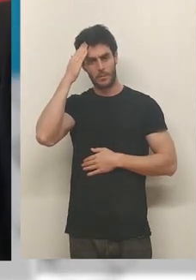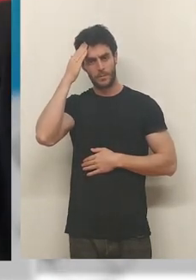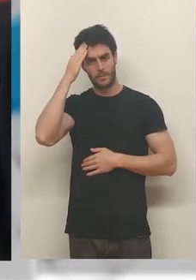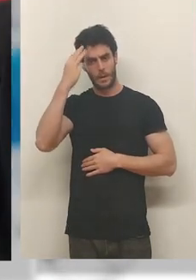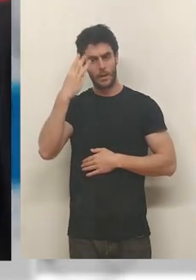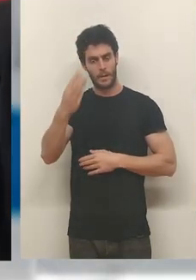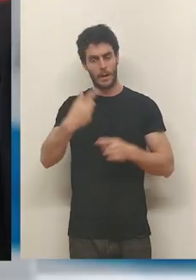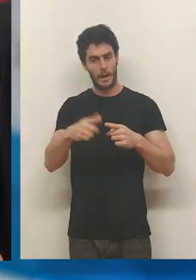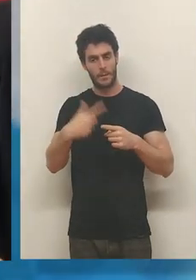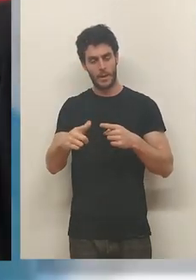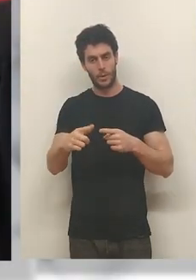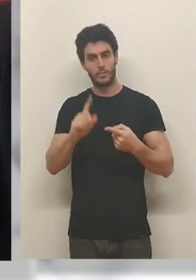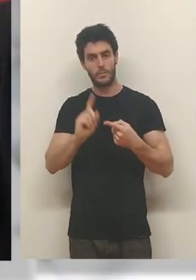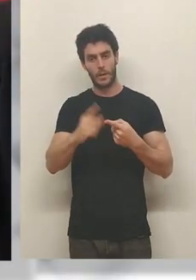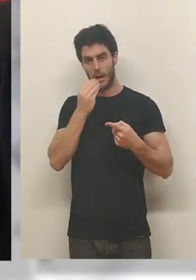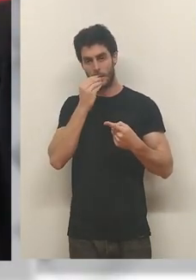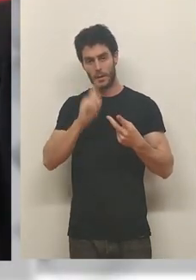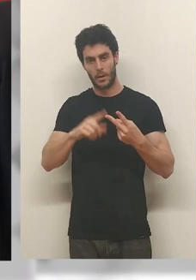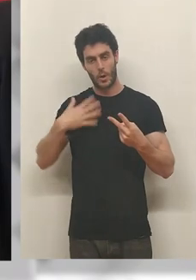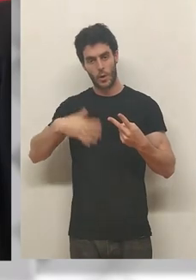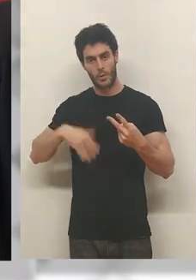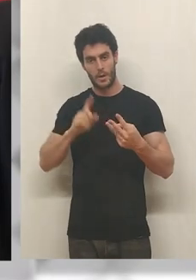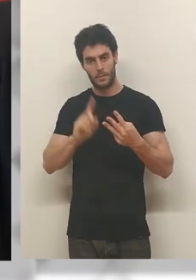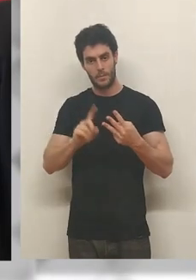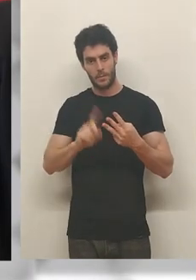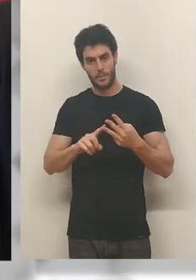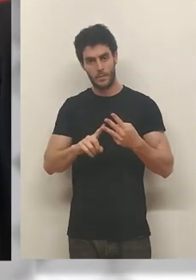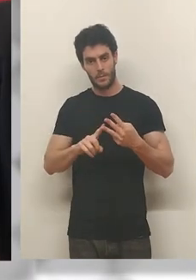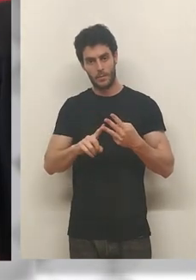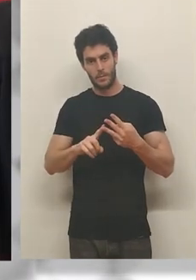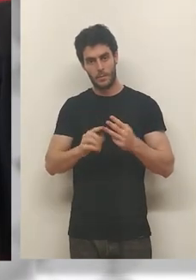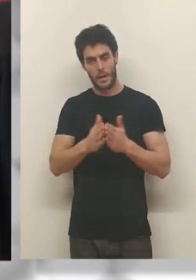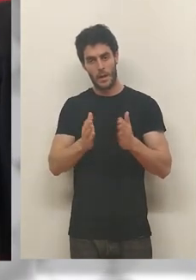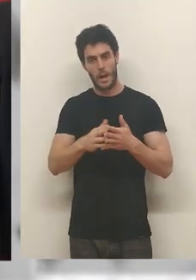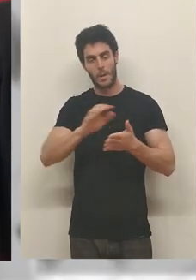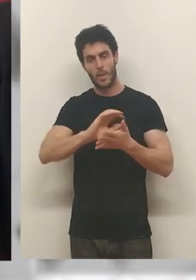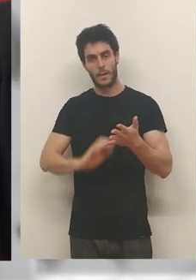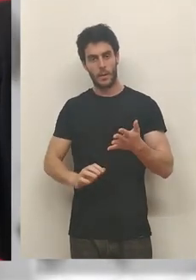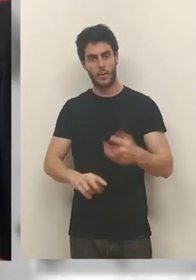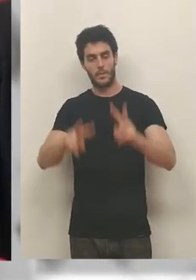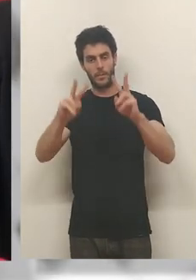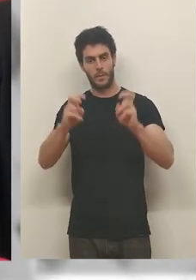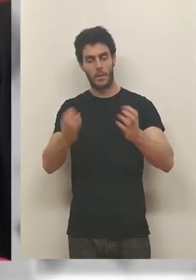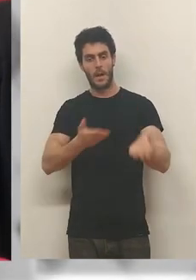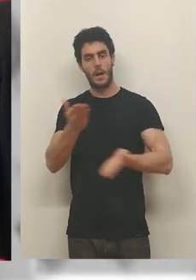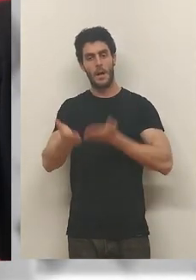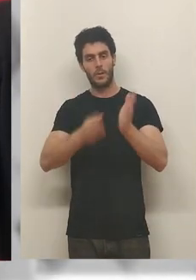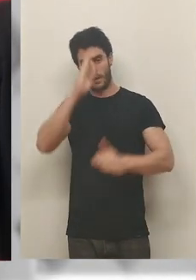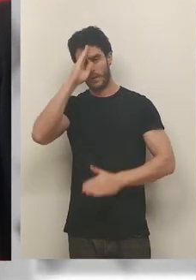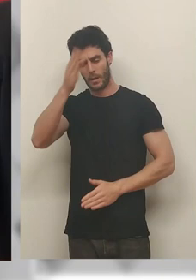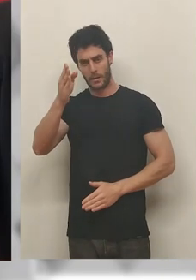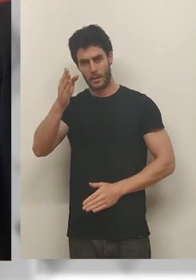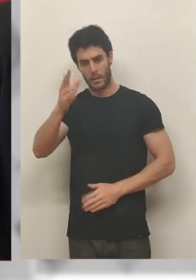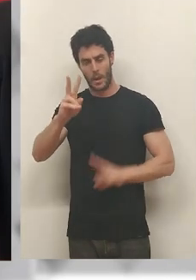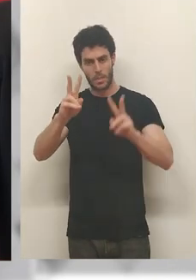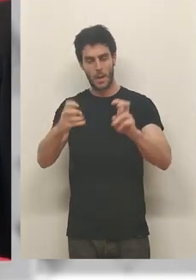en tres elementos, alimentación, ropa y libros de texto. Y en cuanto a